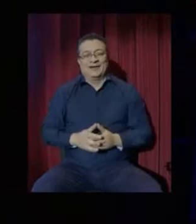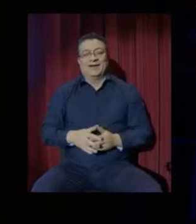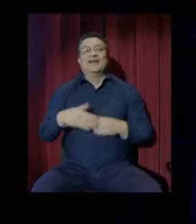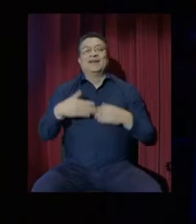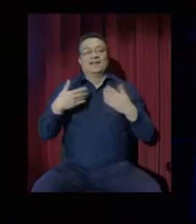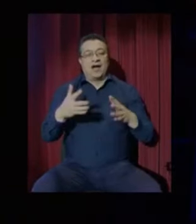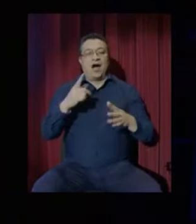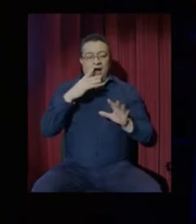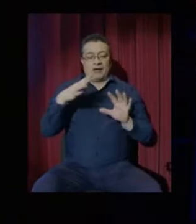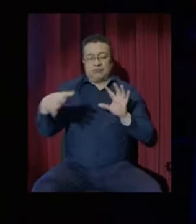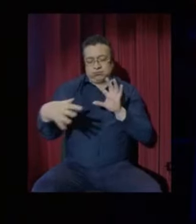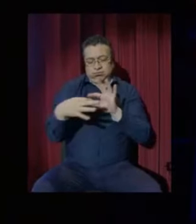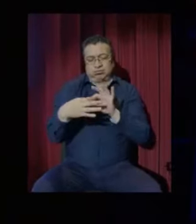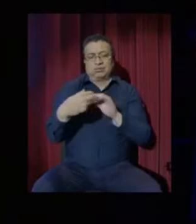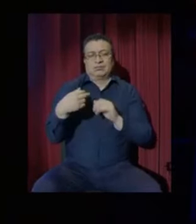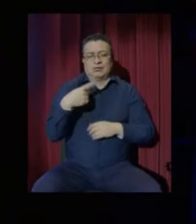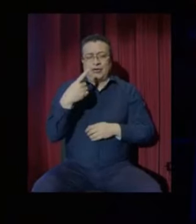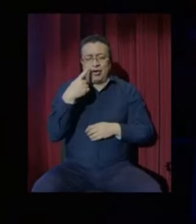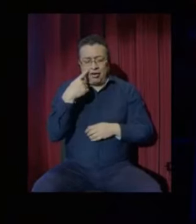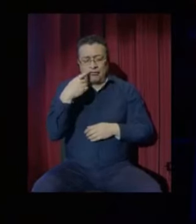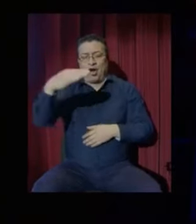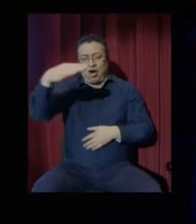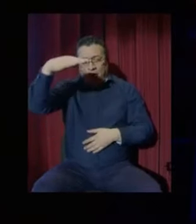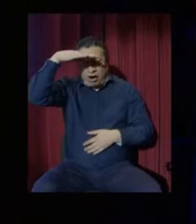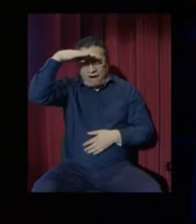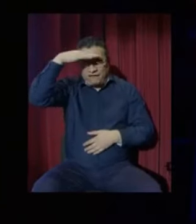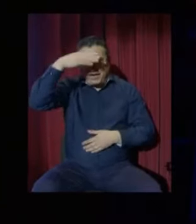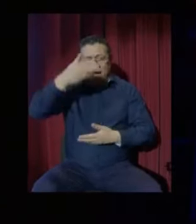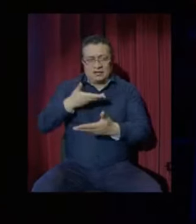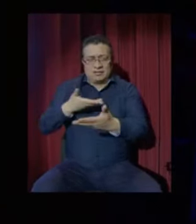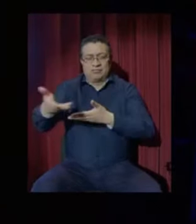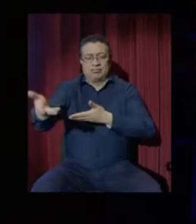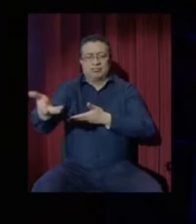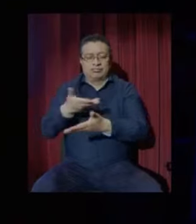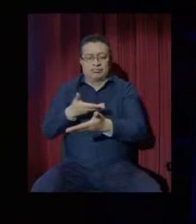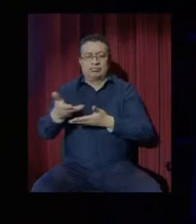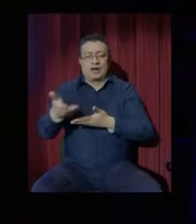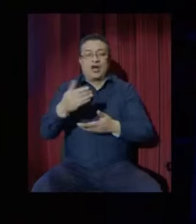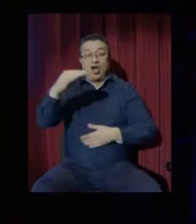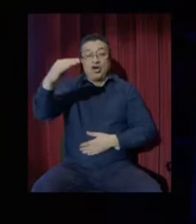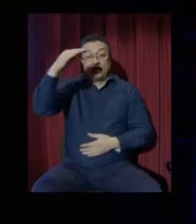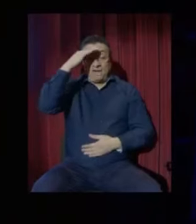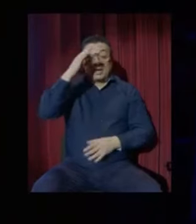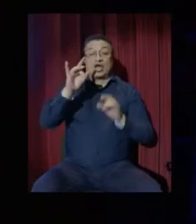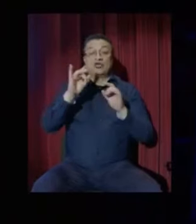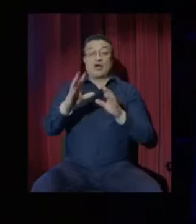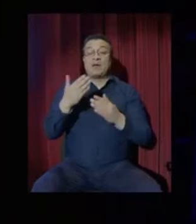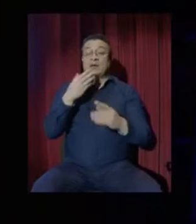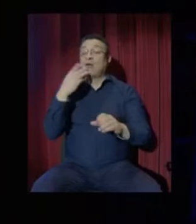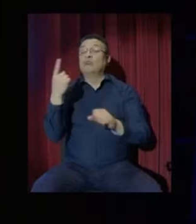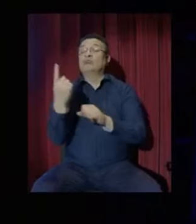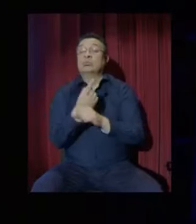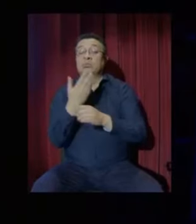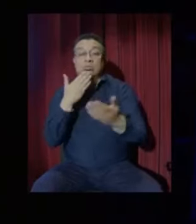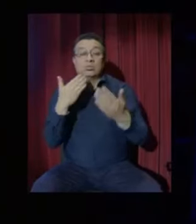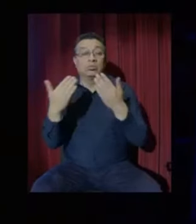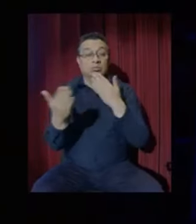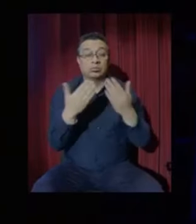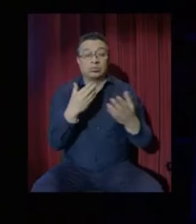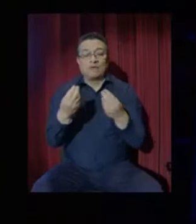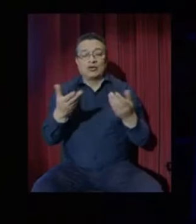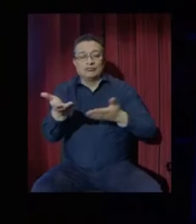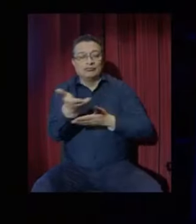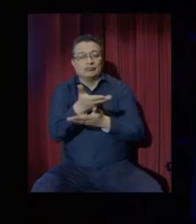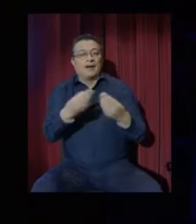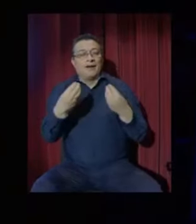establecido vínculos muy bonitos de confianza eh de confianza no solo en el trato o o digamos el buen